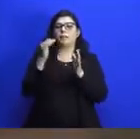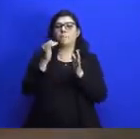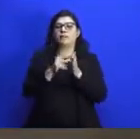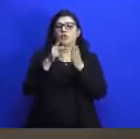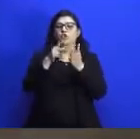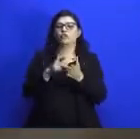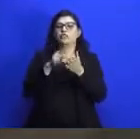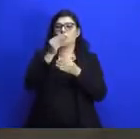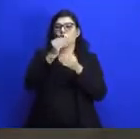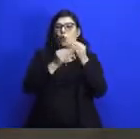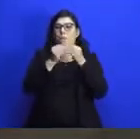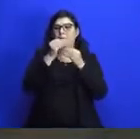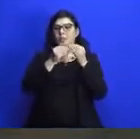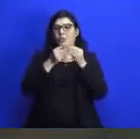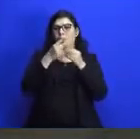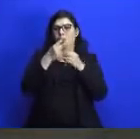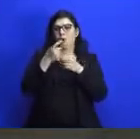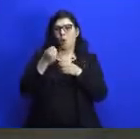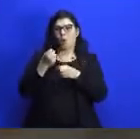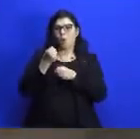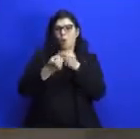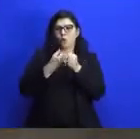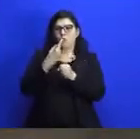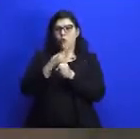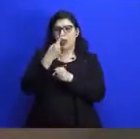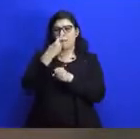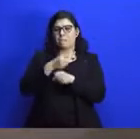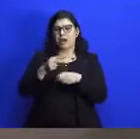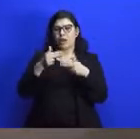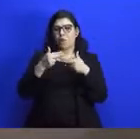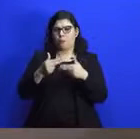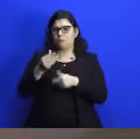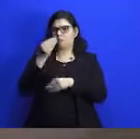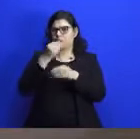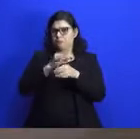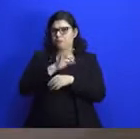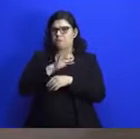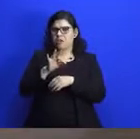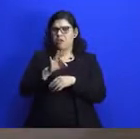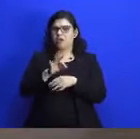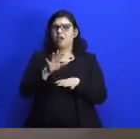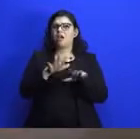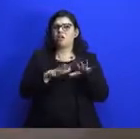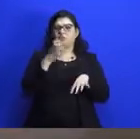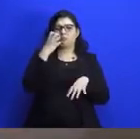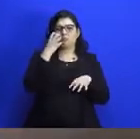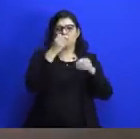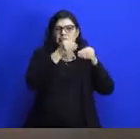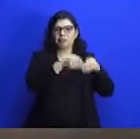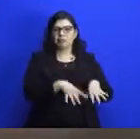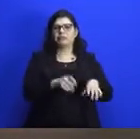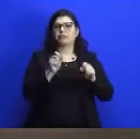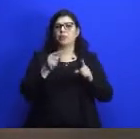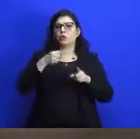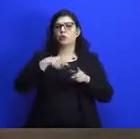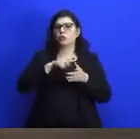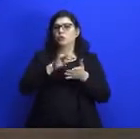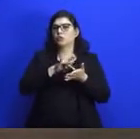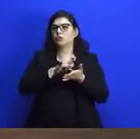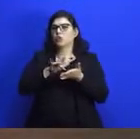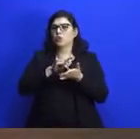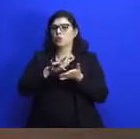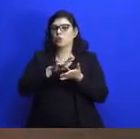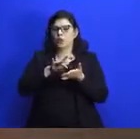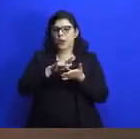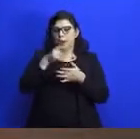kilos de alimentos aptos para consumo humano, reduciendo el impacto negativo de su desperdicio, a la vez que contribuimos a mejorar